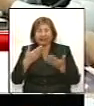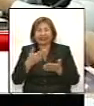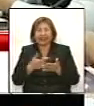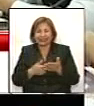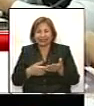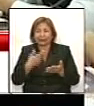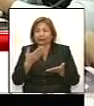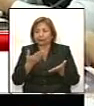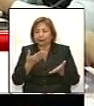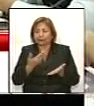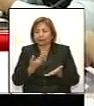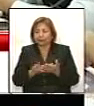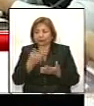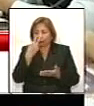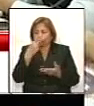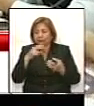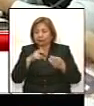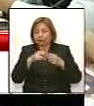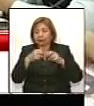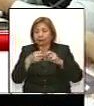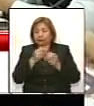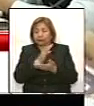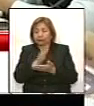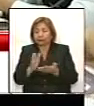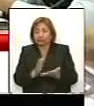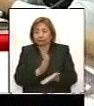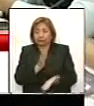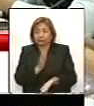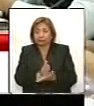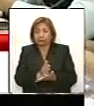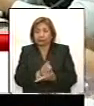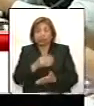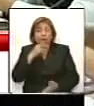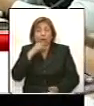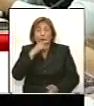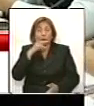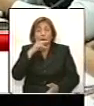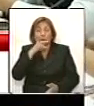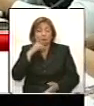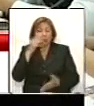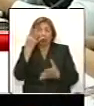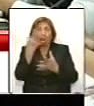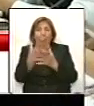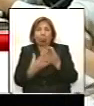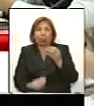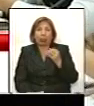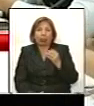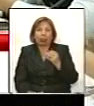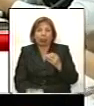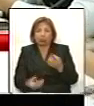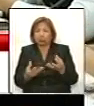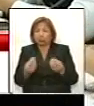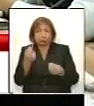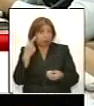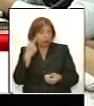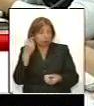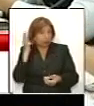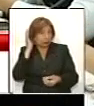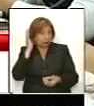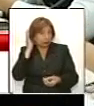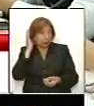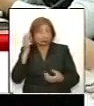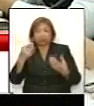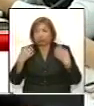de qué va y dónde vemos el problema. El primer tema es el de mujeres desaparecidas. Varias y varios quizás han escuchado que nuestro